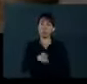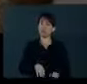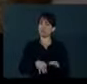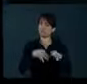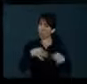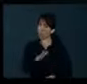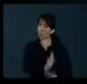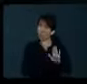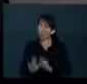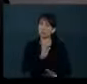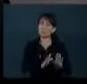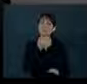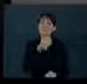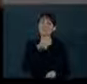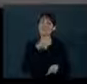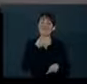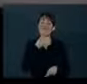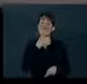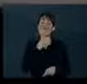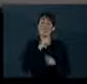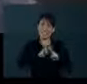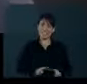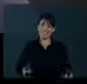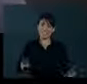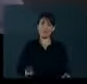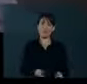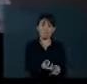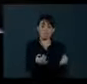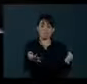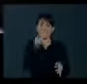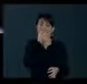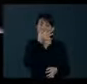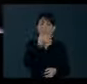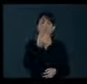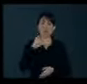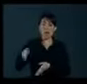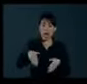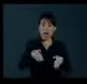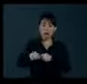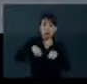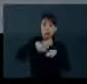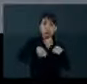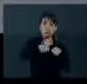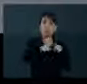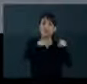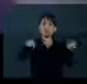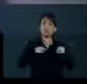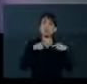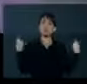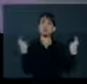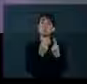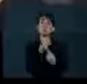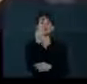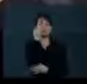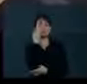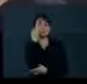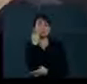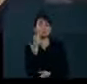Es uno más seguro, en el que podamos vivir más tranquilos. Con más áreas verdes, ciclovías y entornos más